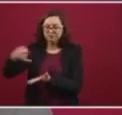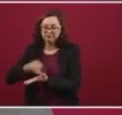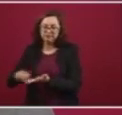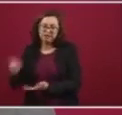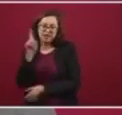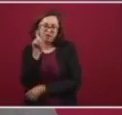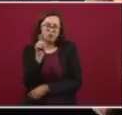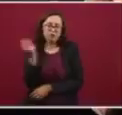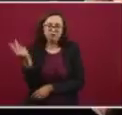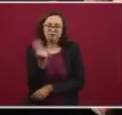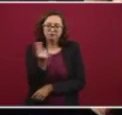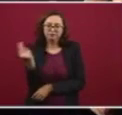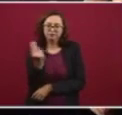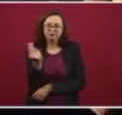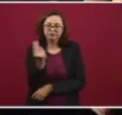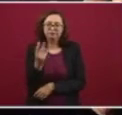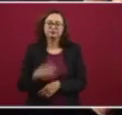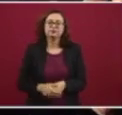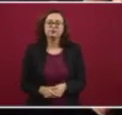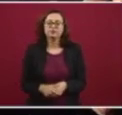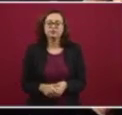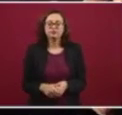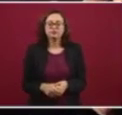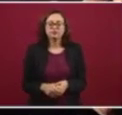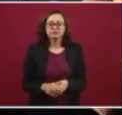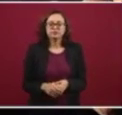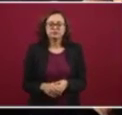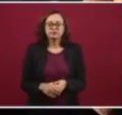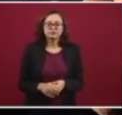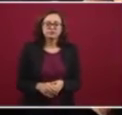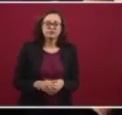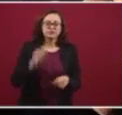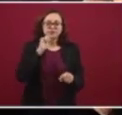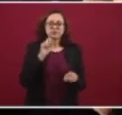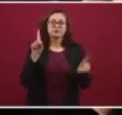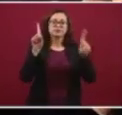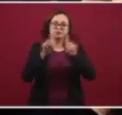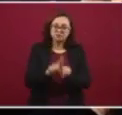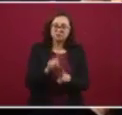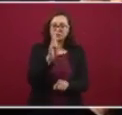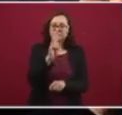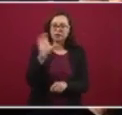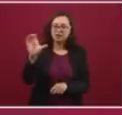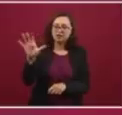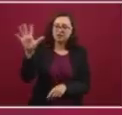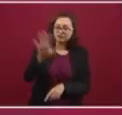tiene que ver con el Mar de Cortés,